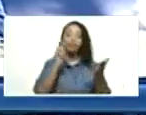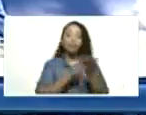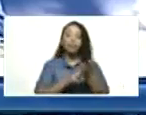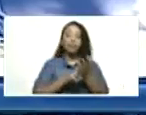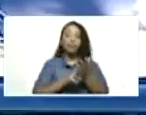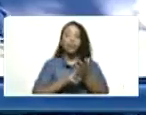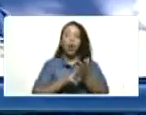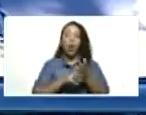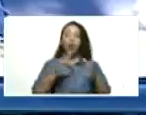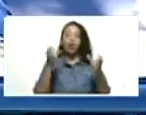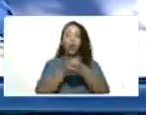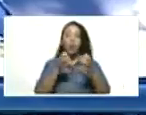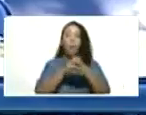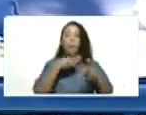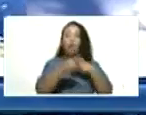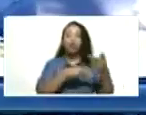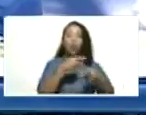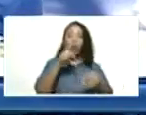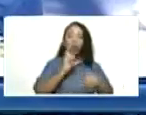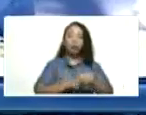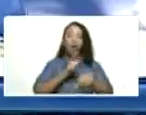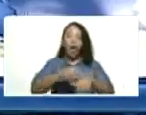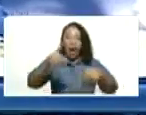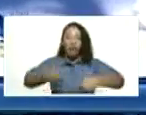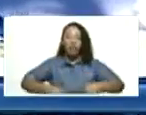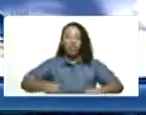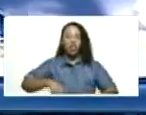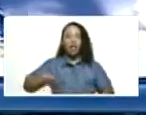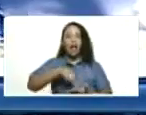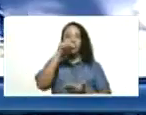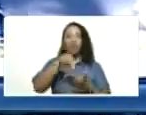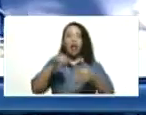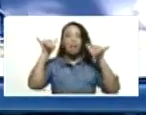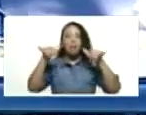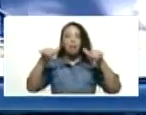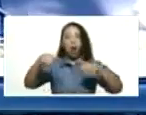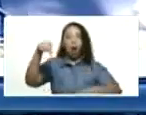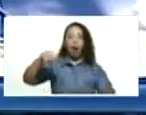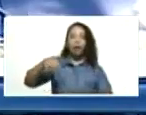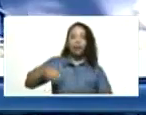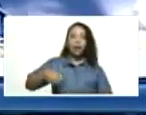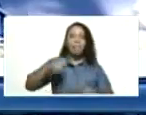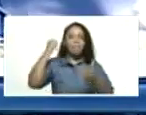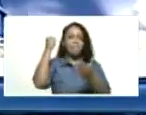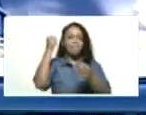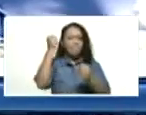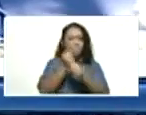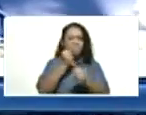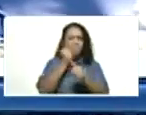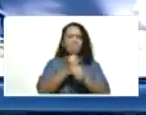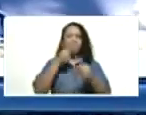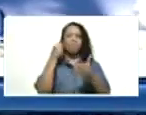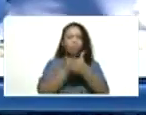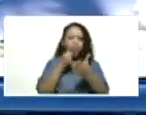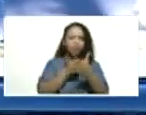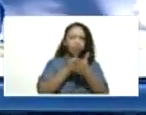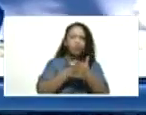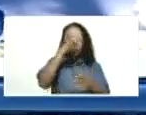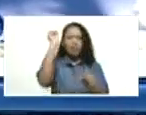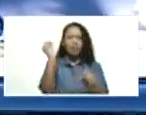de producción. Llegó la hora del esfuerzo nacional, de la perseverancia, del trabajo nacional,